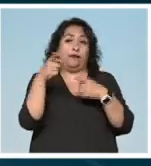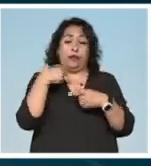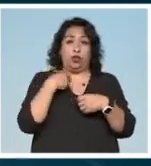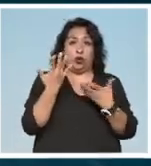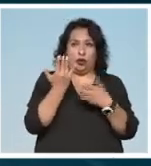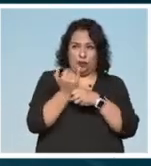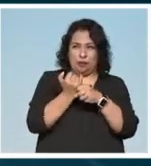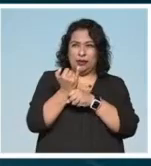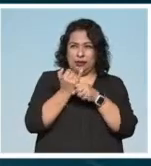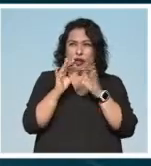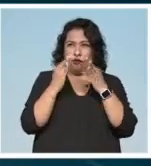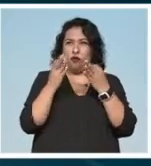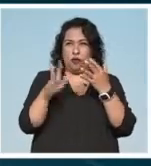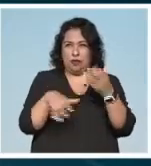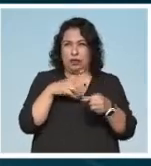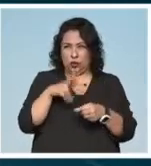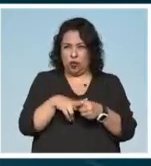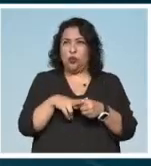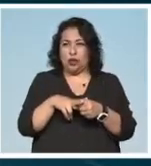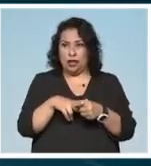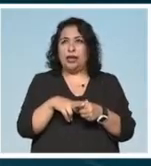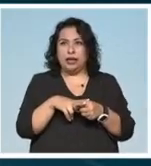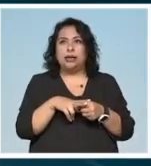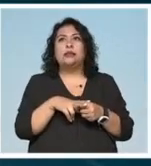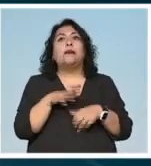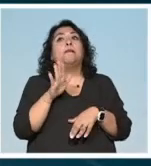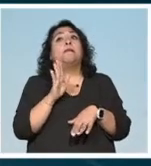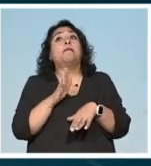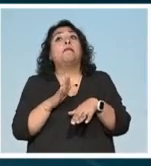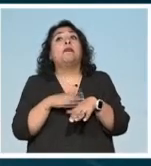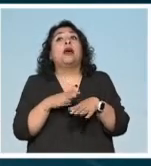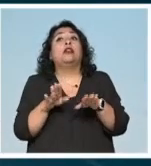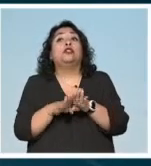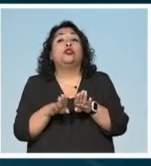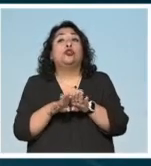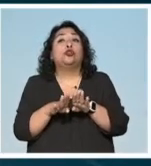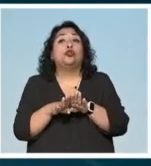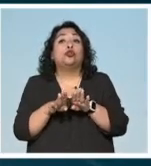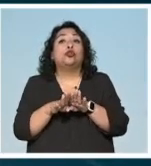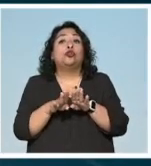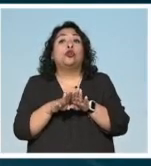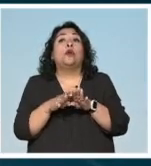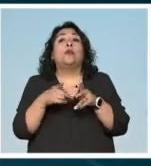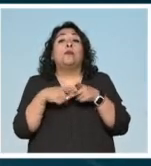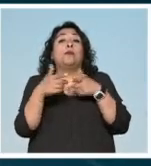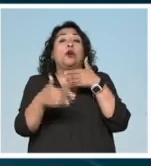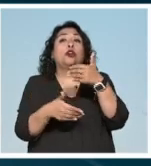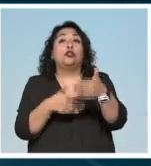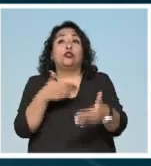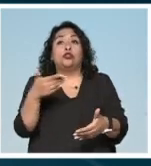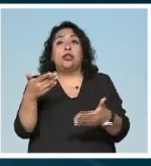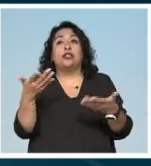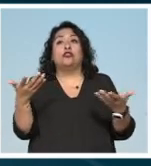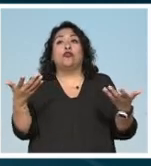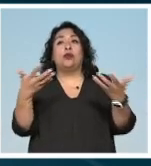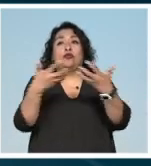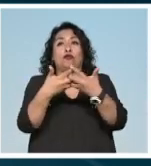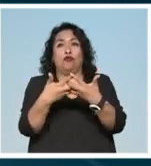Investigo formas de la naturaleza, sobre todo a partir de este proceso de